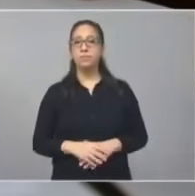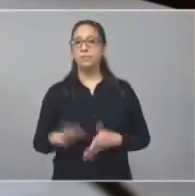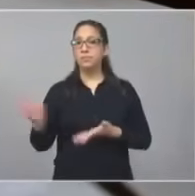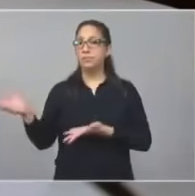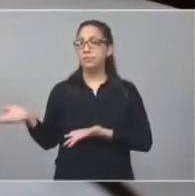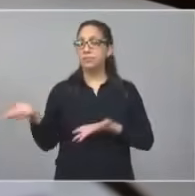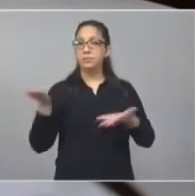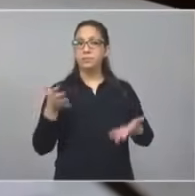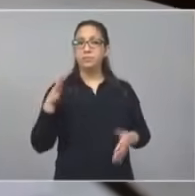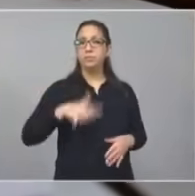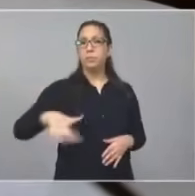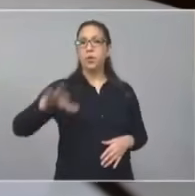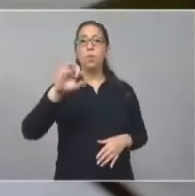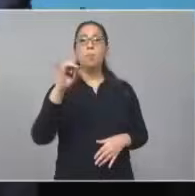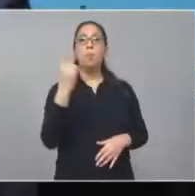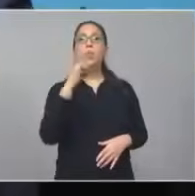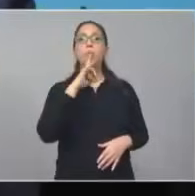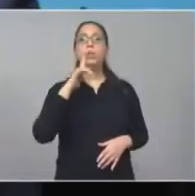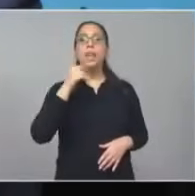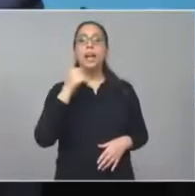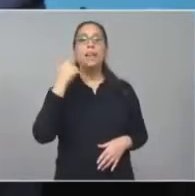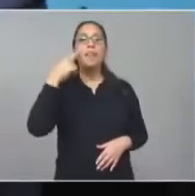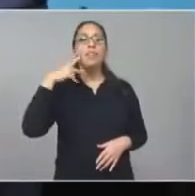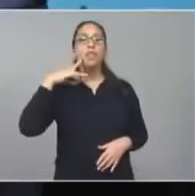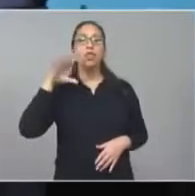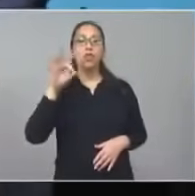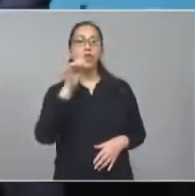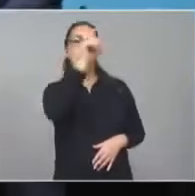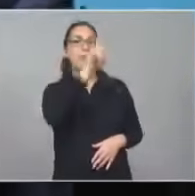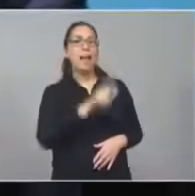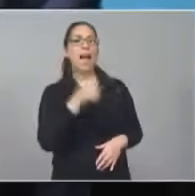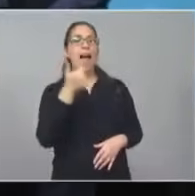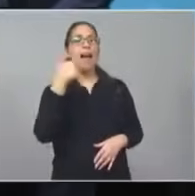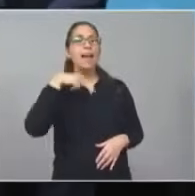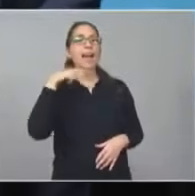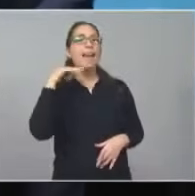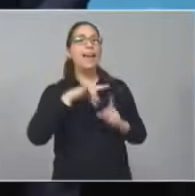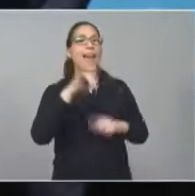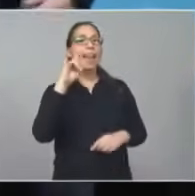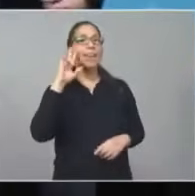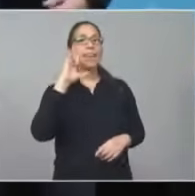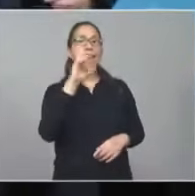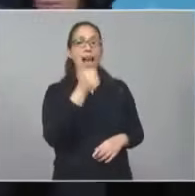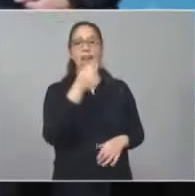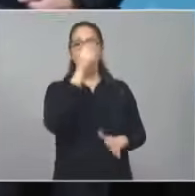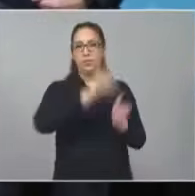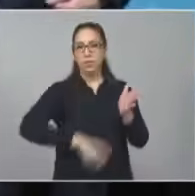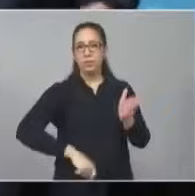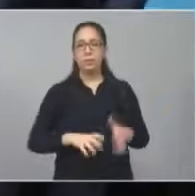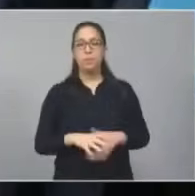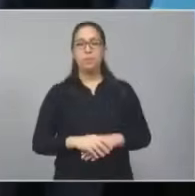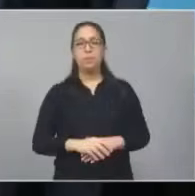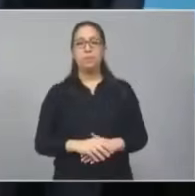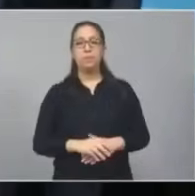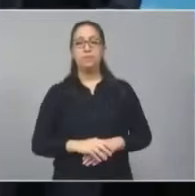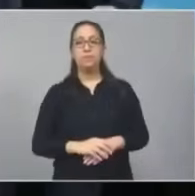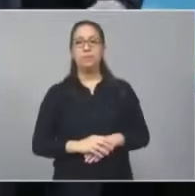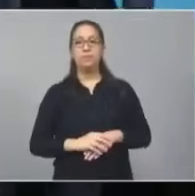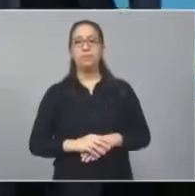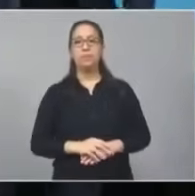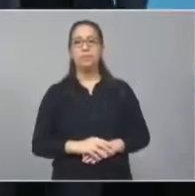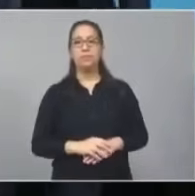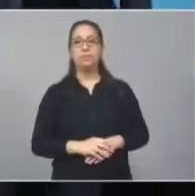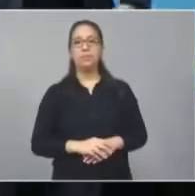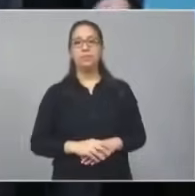Seguidamente firma Punta Indio, David Corcho Angueira.